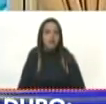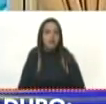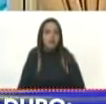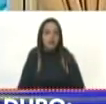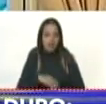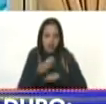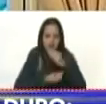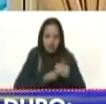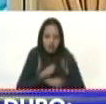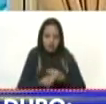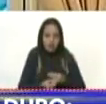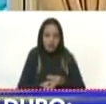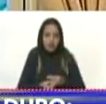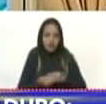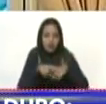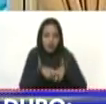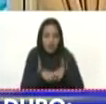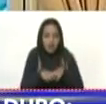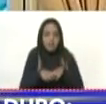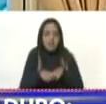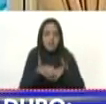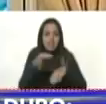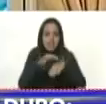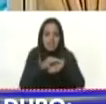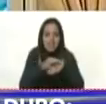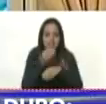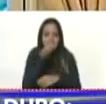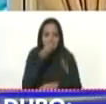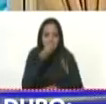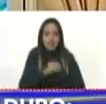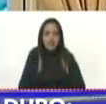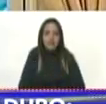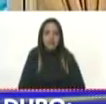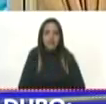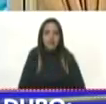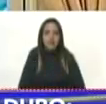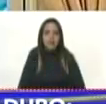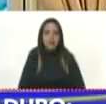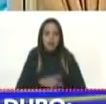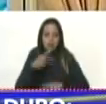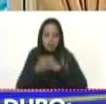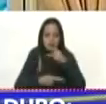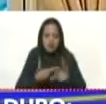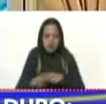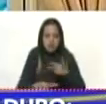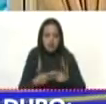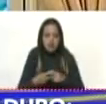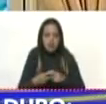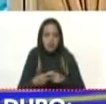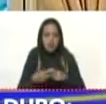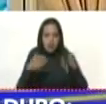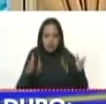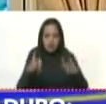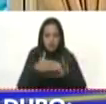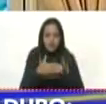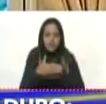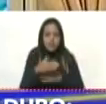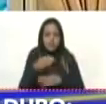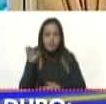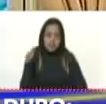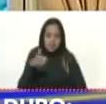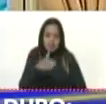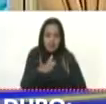producción de la proteína animal. Vamos a mostrar la capacidad de procesamiento de los combos de sardina en la